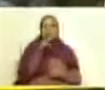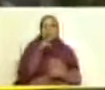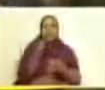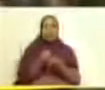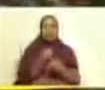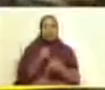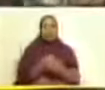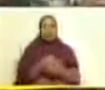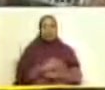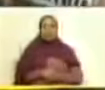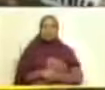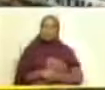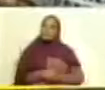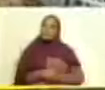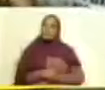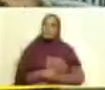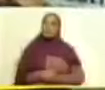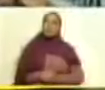adelante.